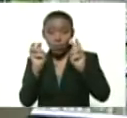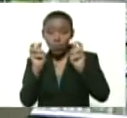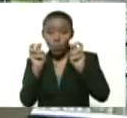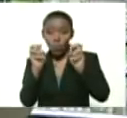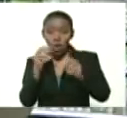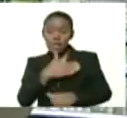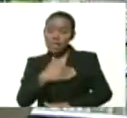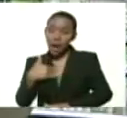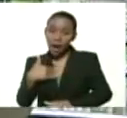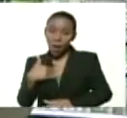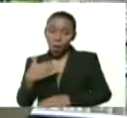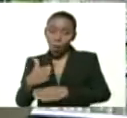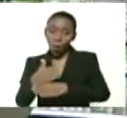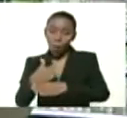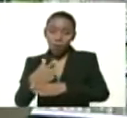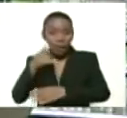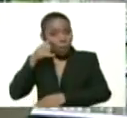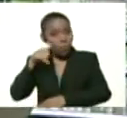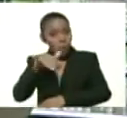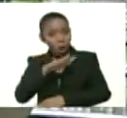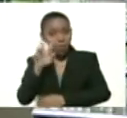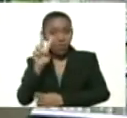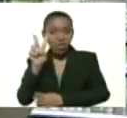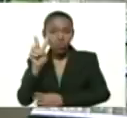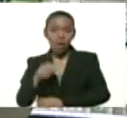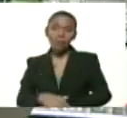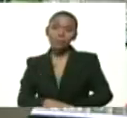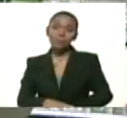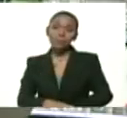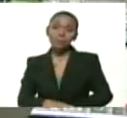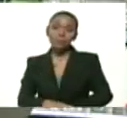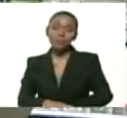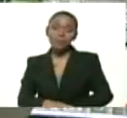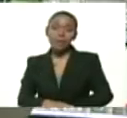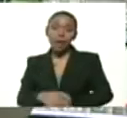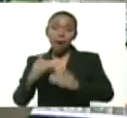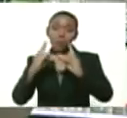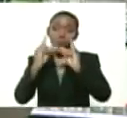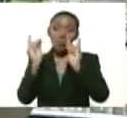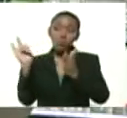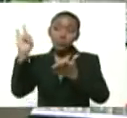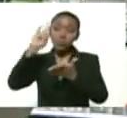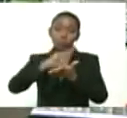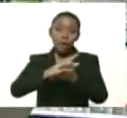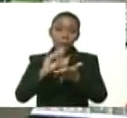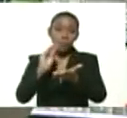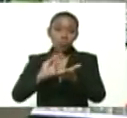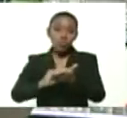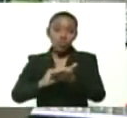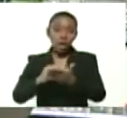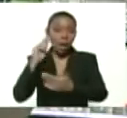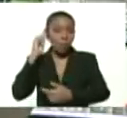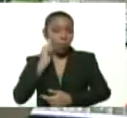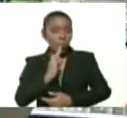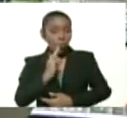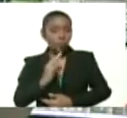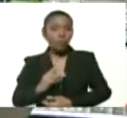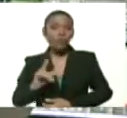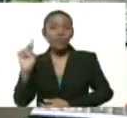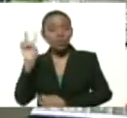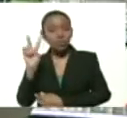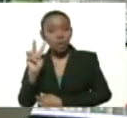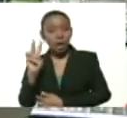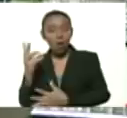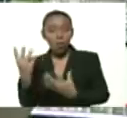quiero compartir con el pueblo de Venezuela. El puente aéreo que estableció la República Bolivariana de Venezuela con